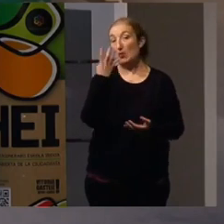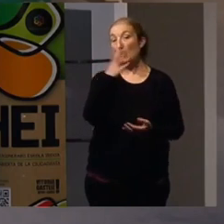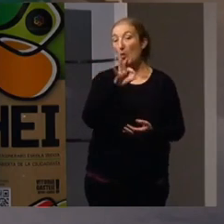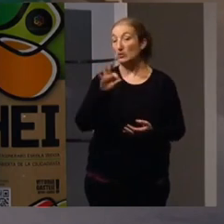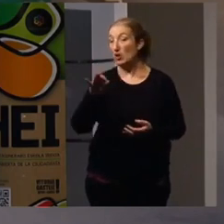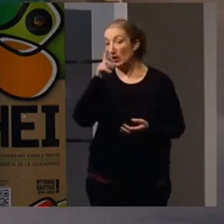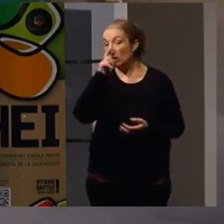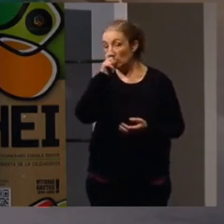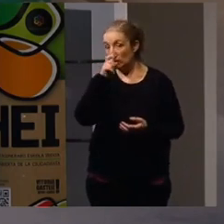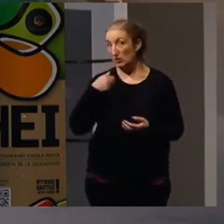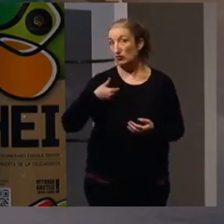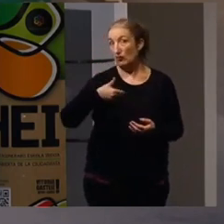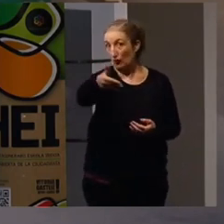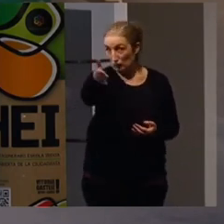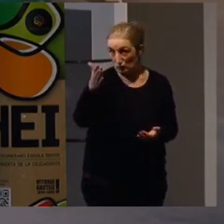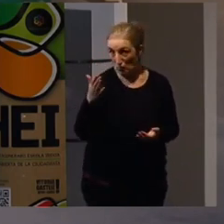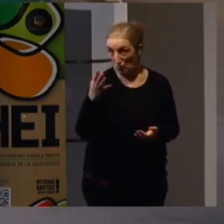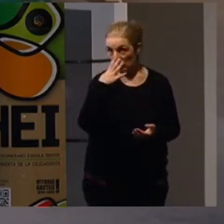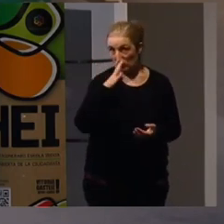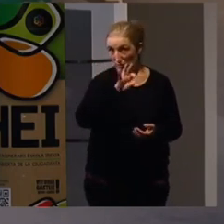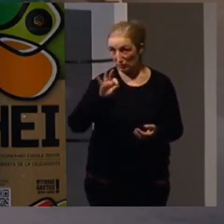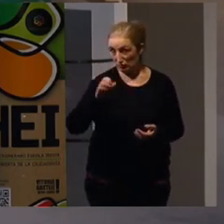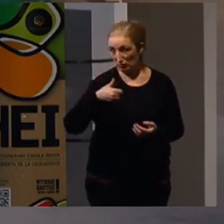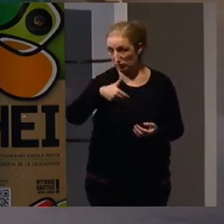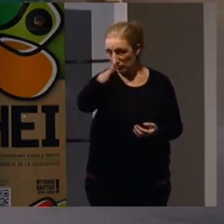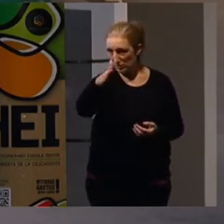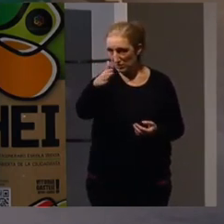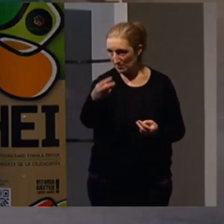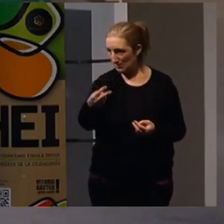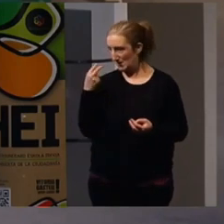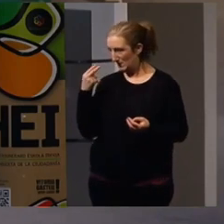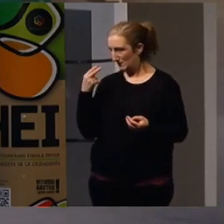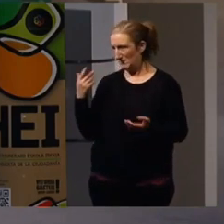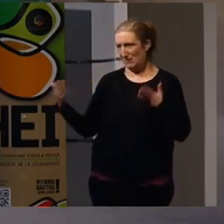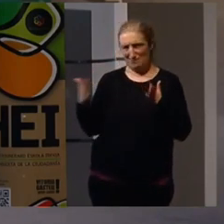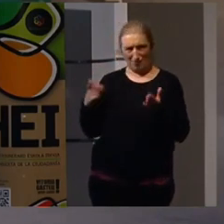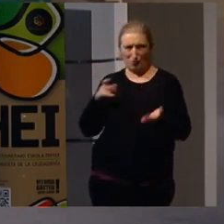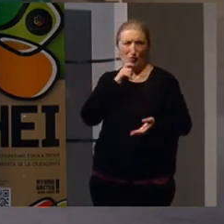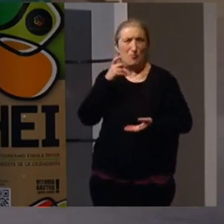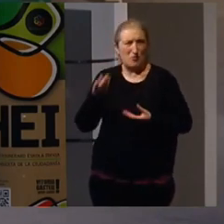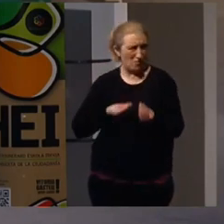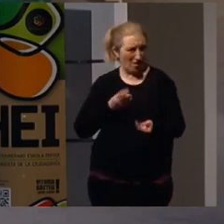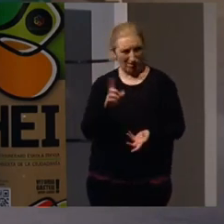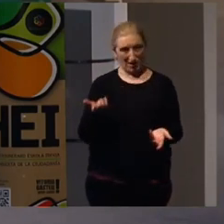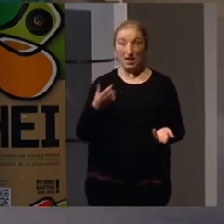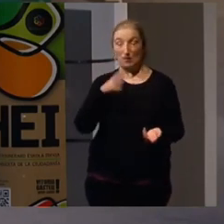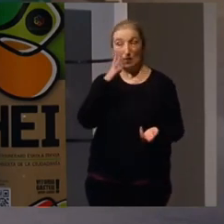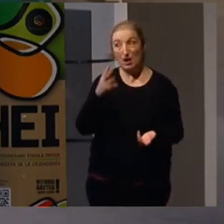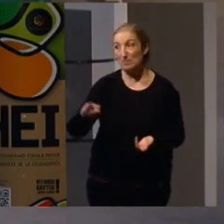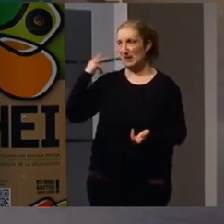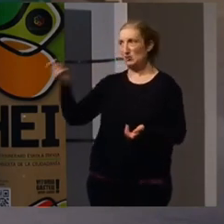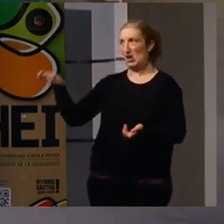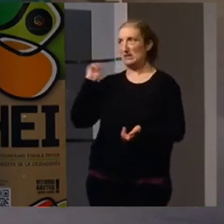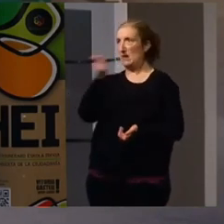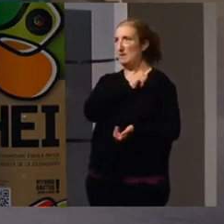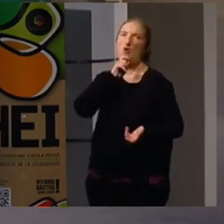400 años mire a esta época, hoy hable de esta época, dirá, ¿pero esta gente? ¿Cómo no hacían esto? Igual que ahora miramos la esclavitud